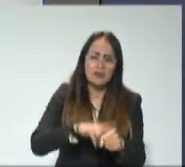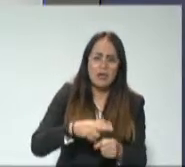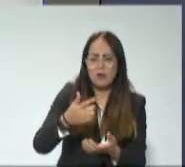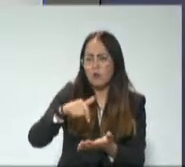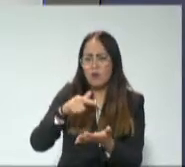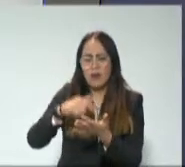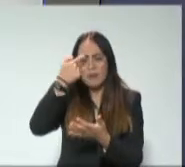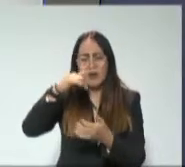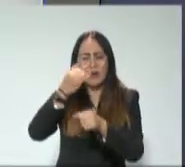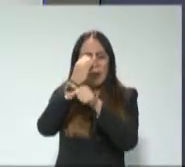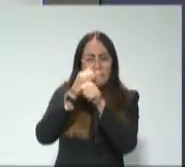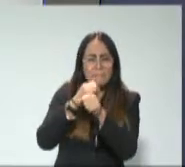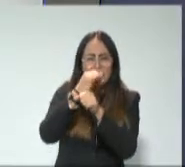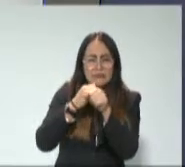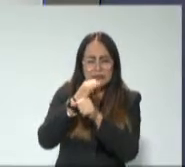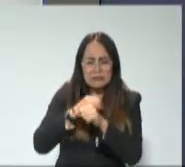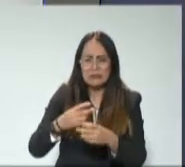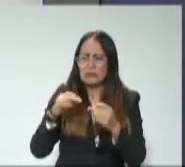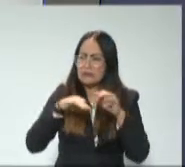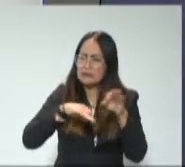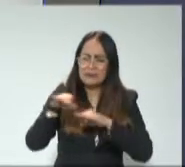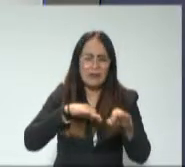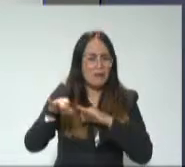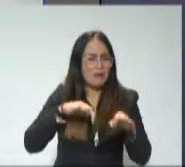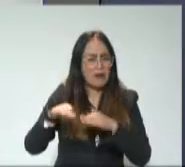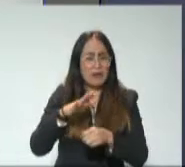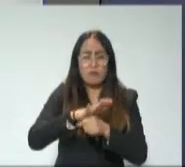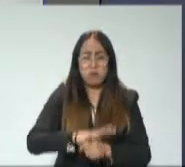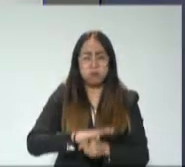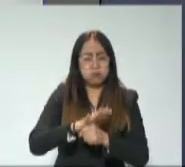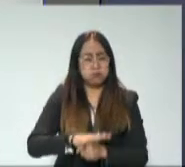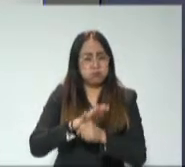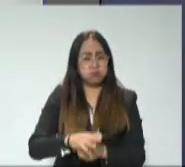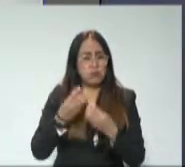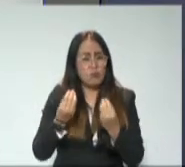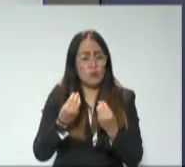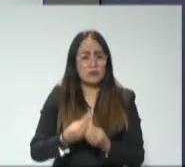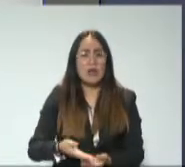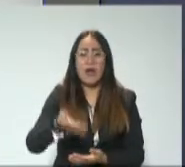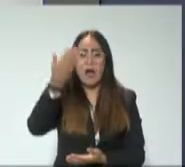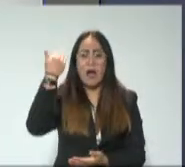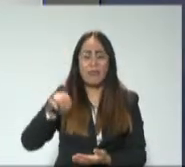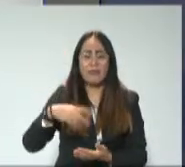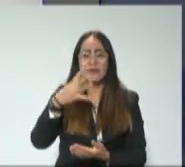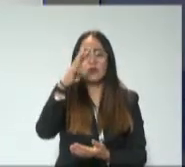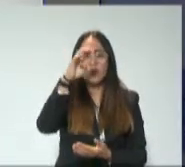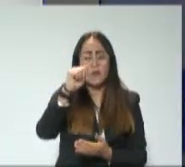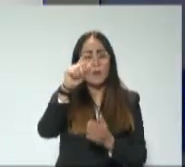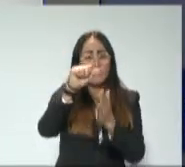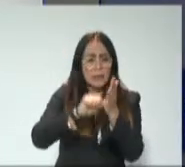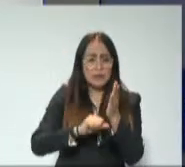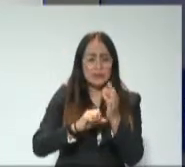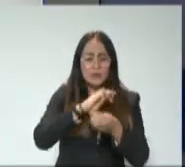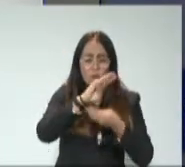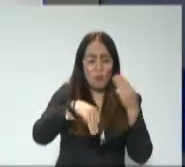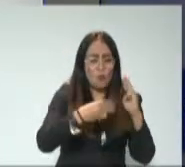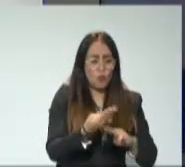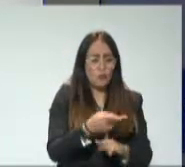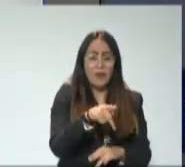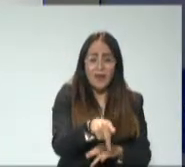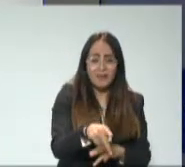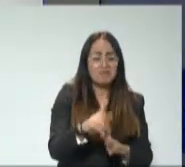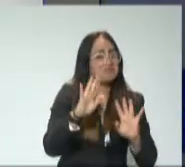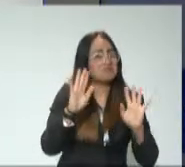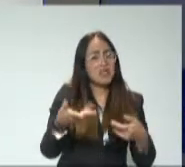trabajan bajo una presión sin precedentes el mundo que conocíamos hacia 9 meses ya no es y las